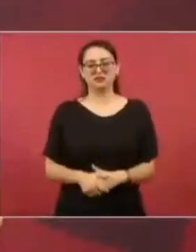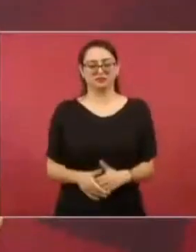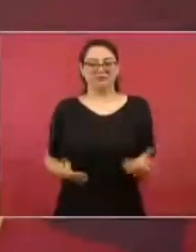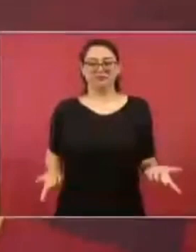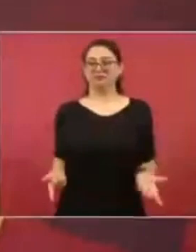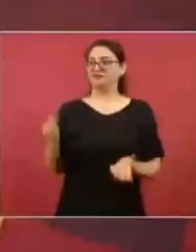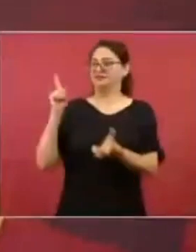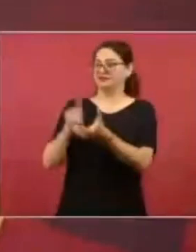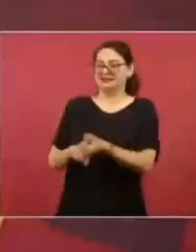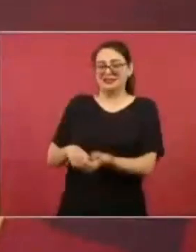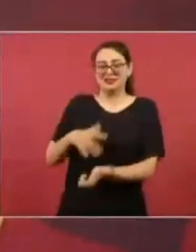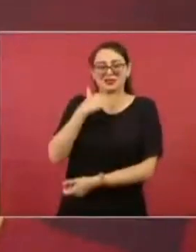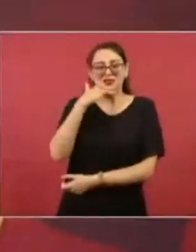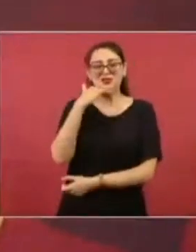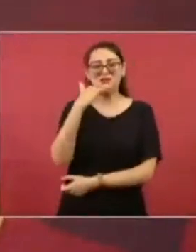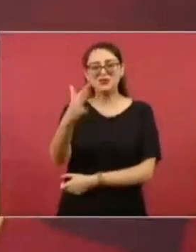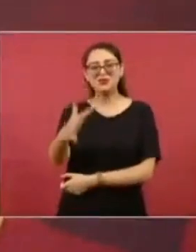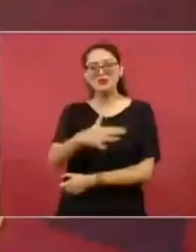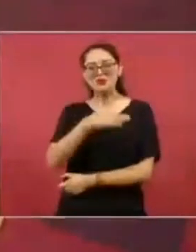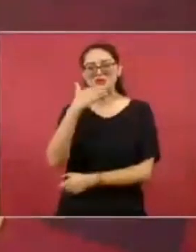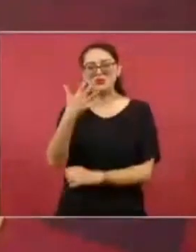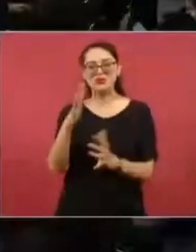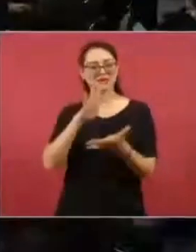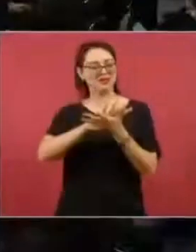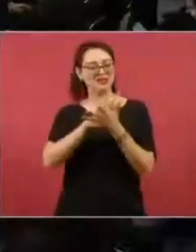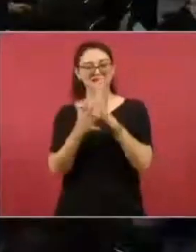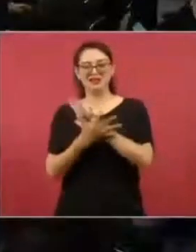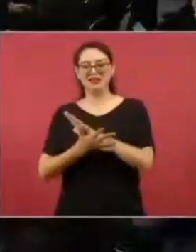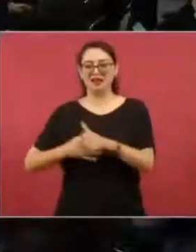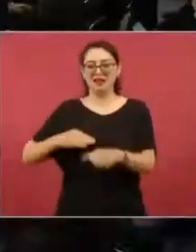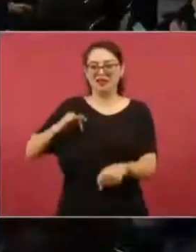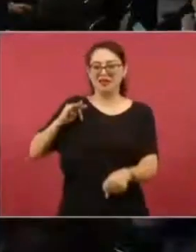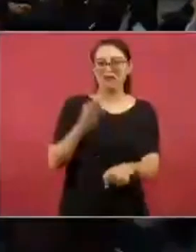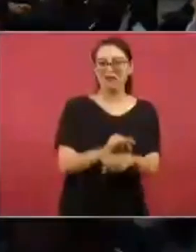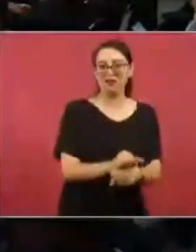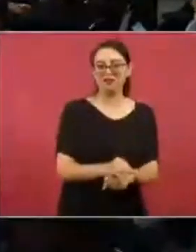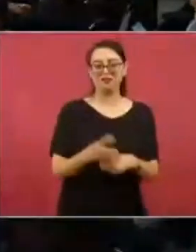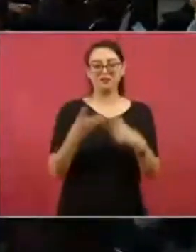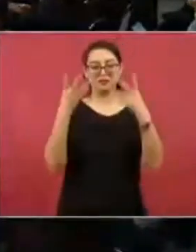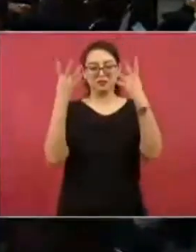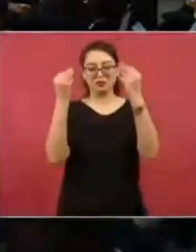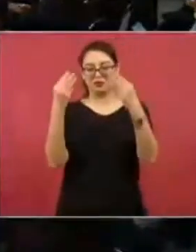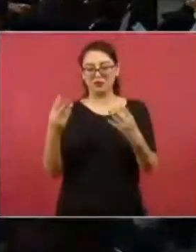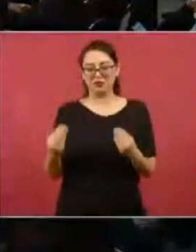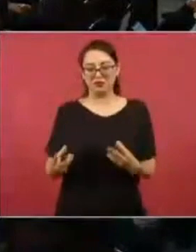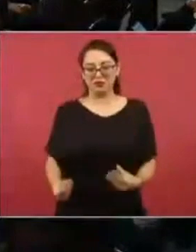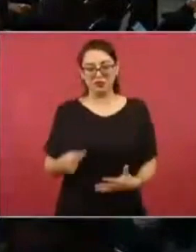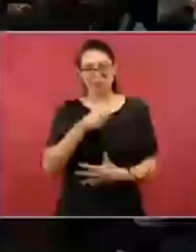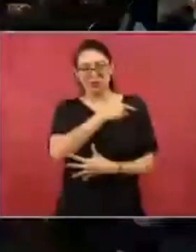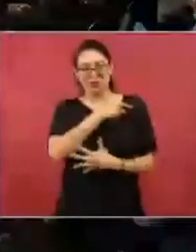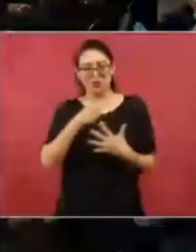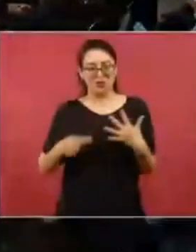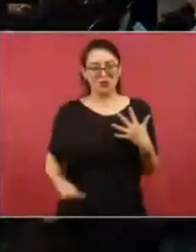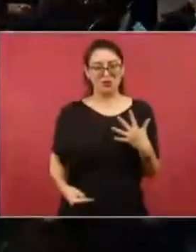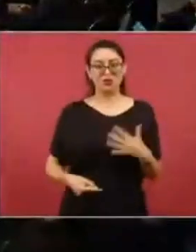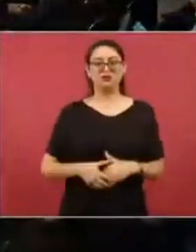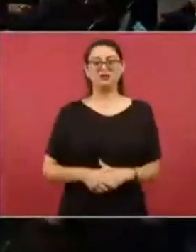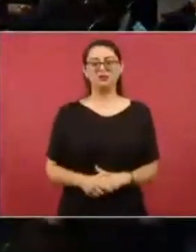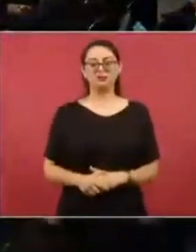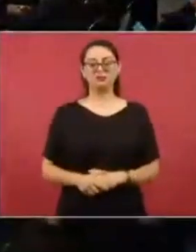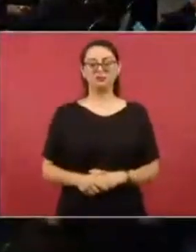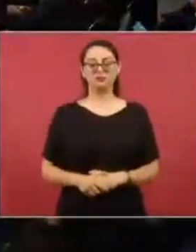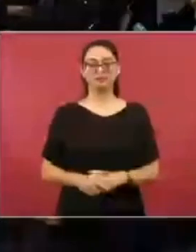a pesar de que había de había cientos de denuncias de daños a la salud de personas que utilizaban este